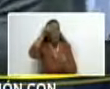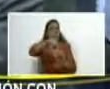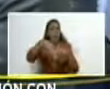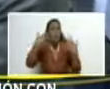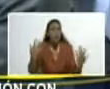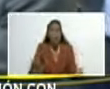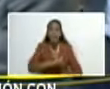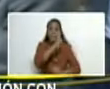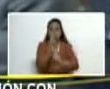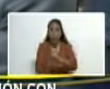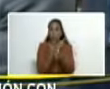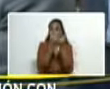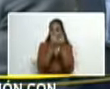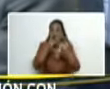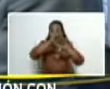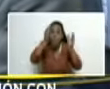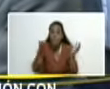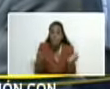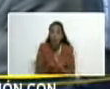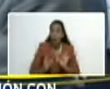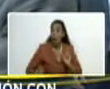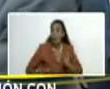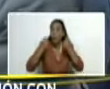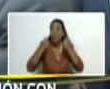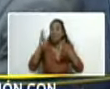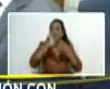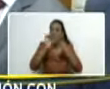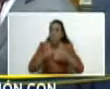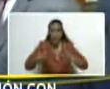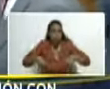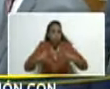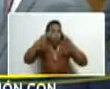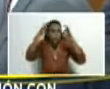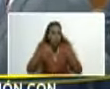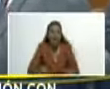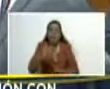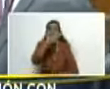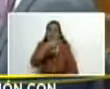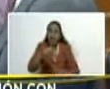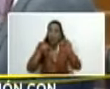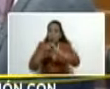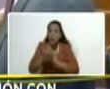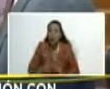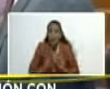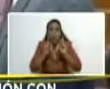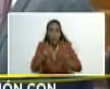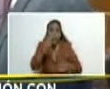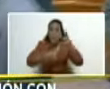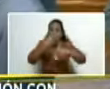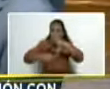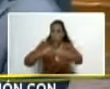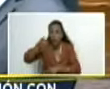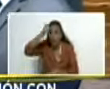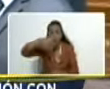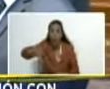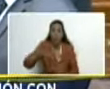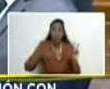es empoderar la economía mundial e impulsar estrategias de promoción efectivas, facilitando las oportunidades de productividad en los